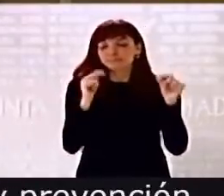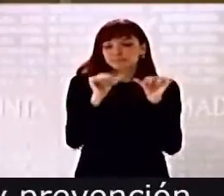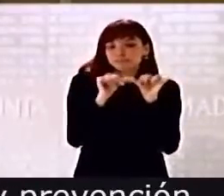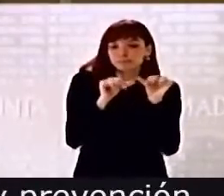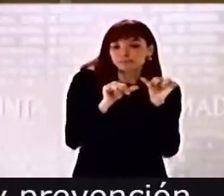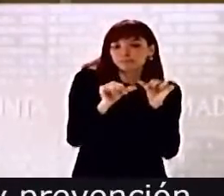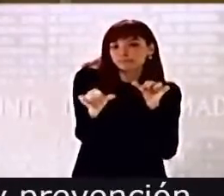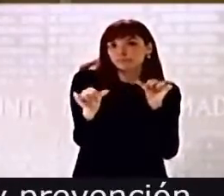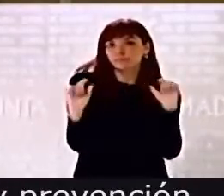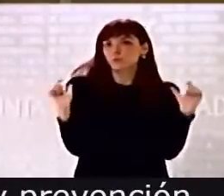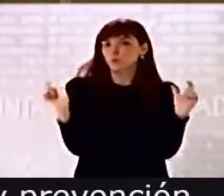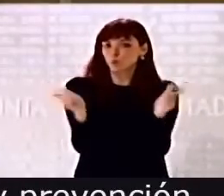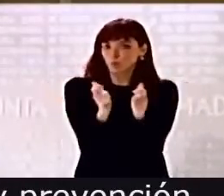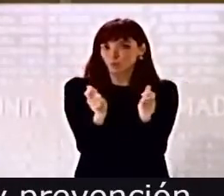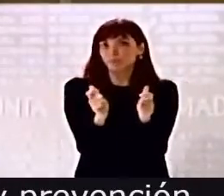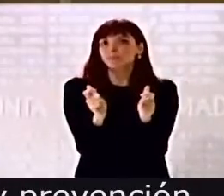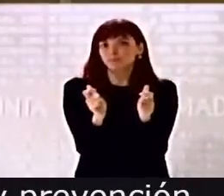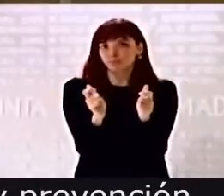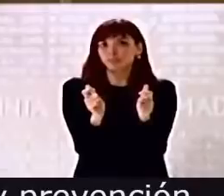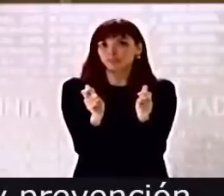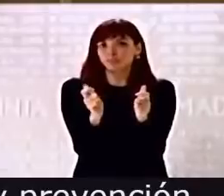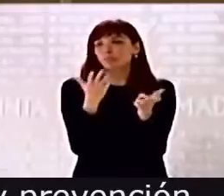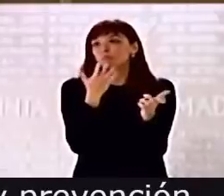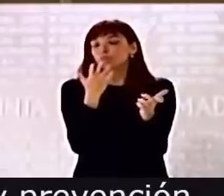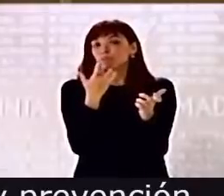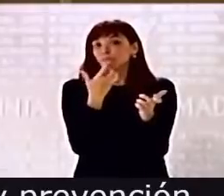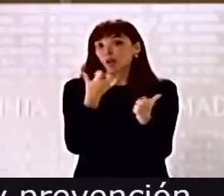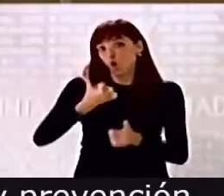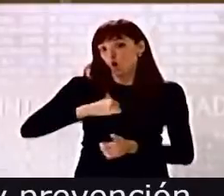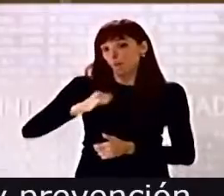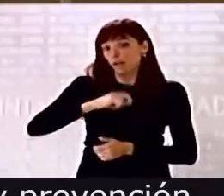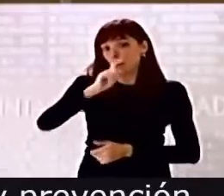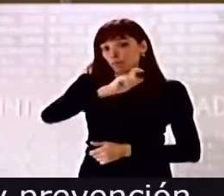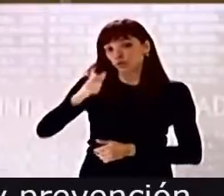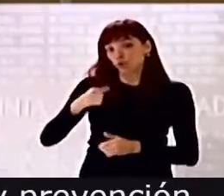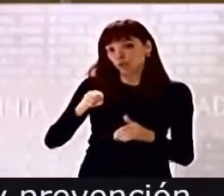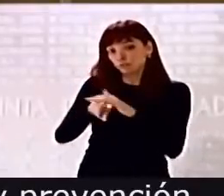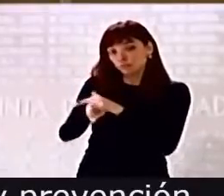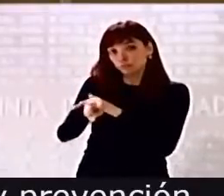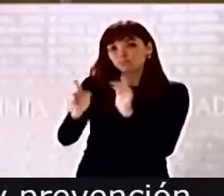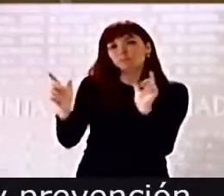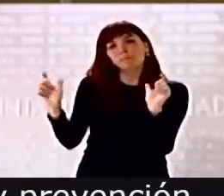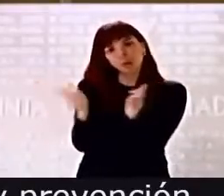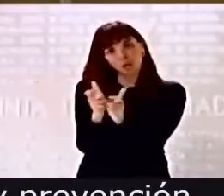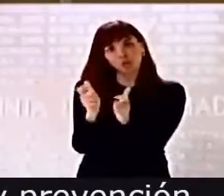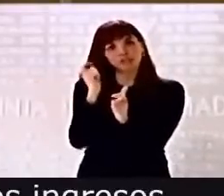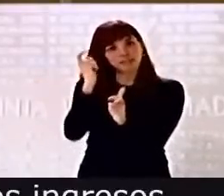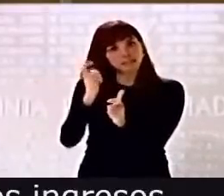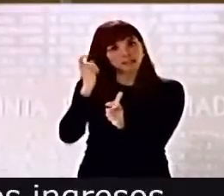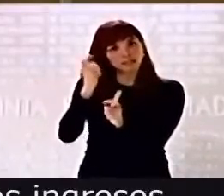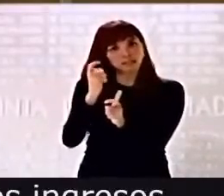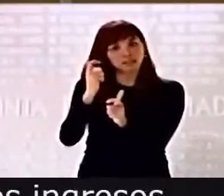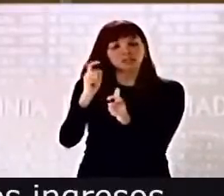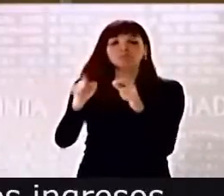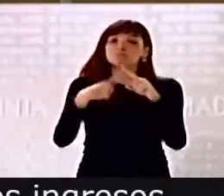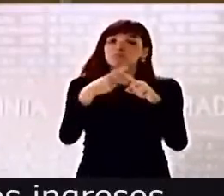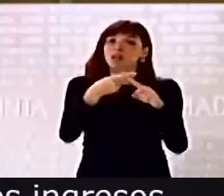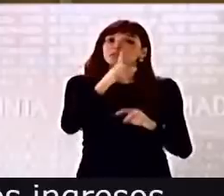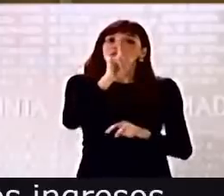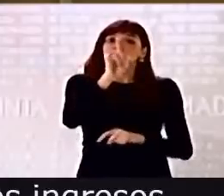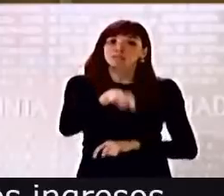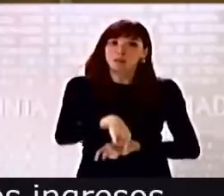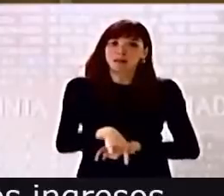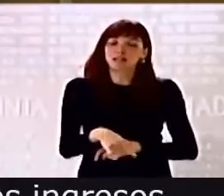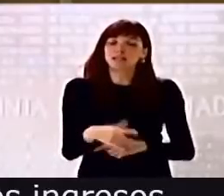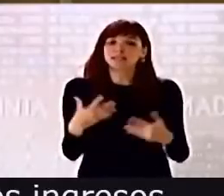disminuir, si cabe, los ingresos hospitalarios y disminuir el sufrimiento desde el punto de